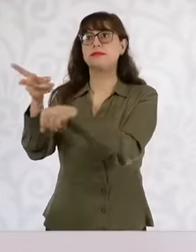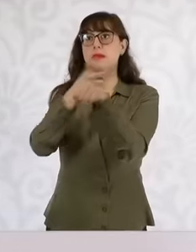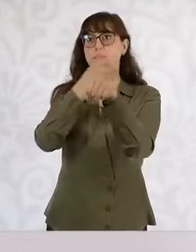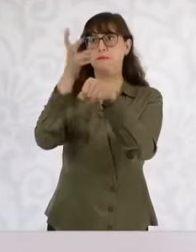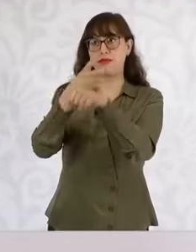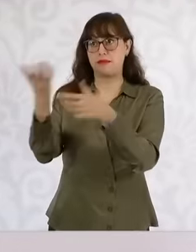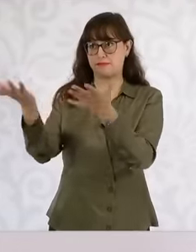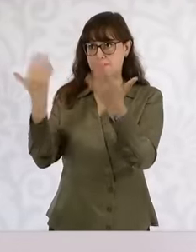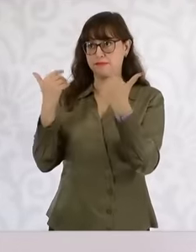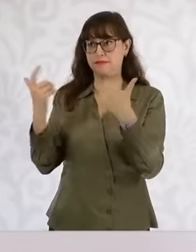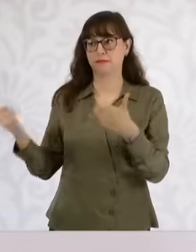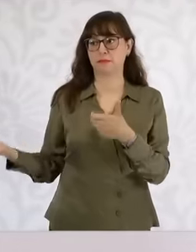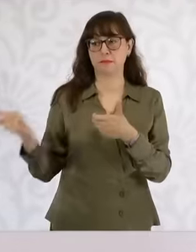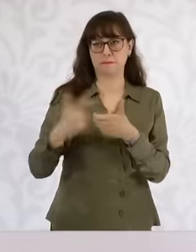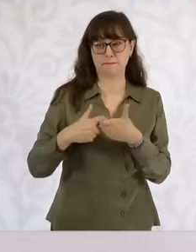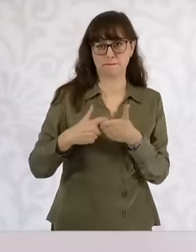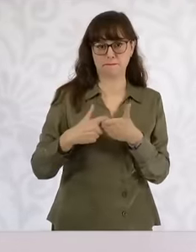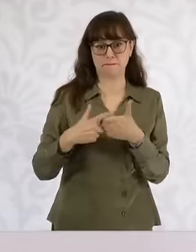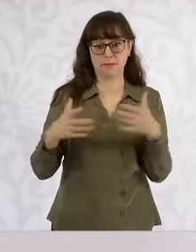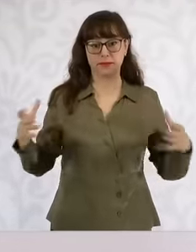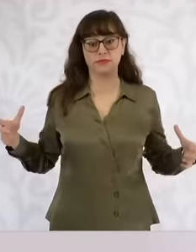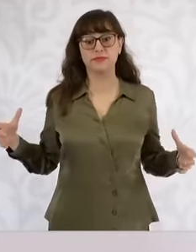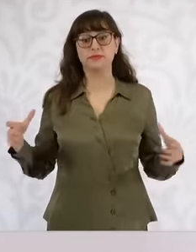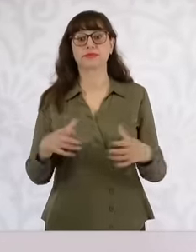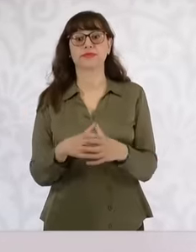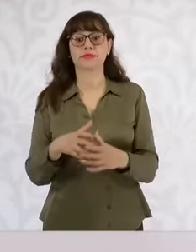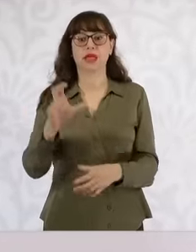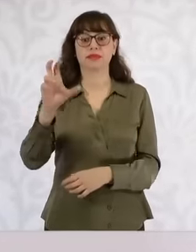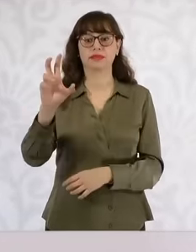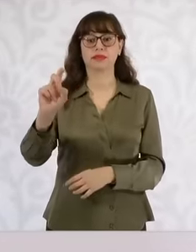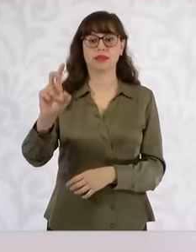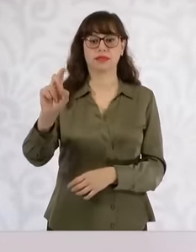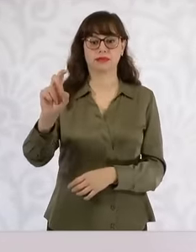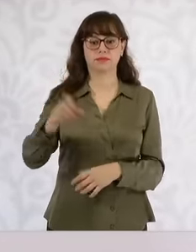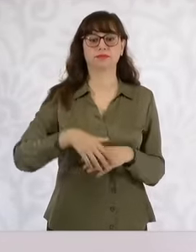habrá 30 jefes de Estado.